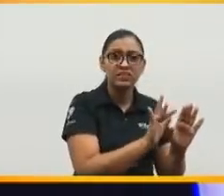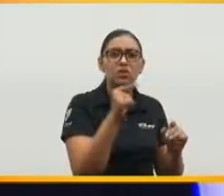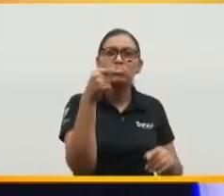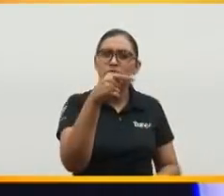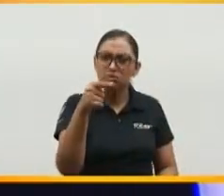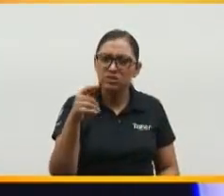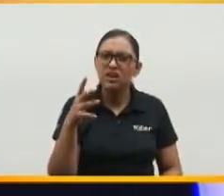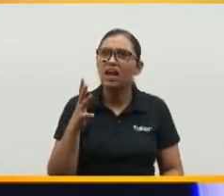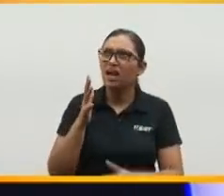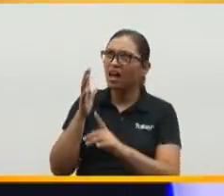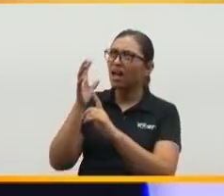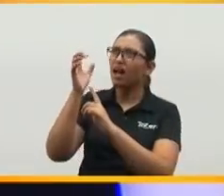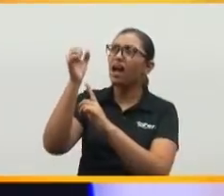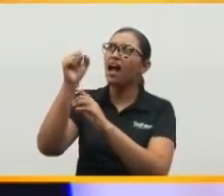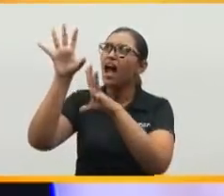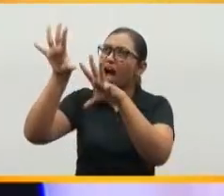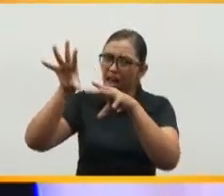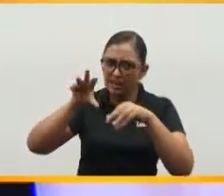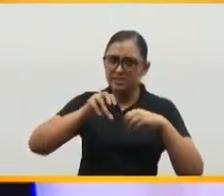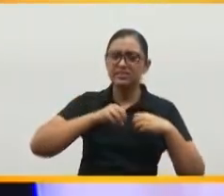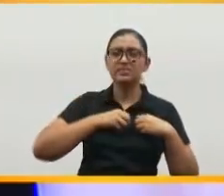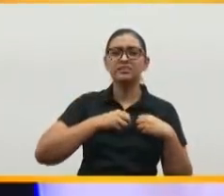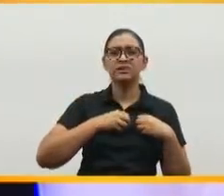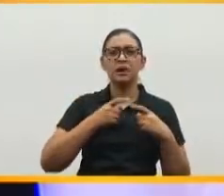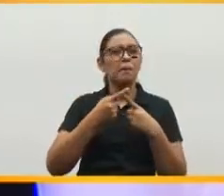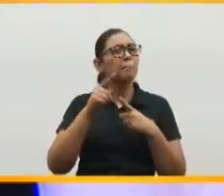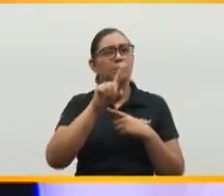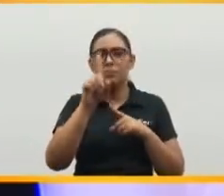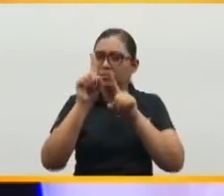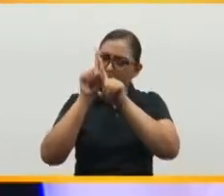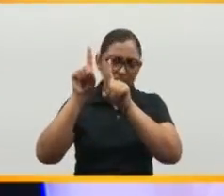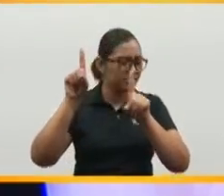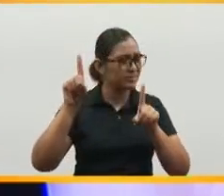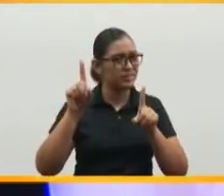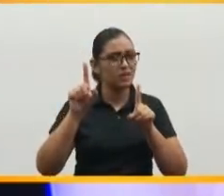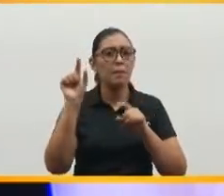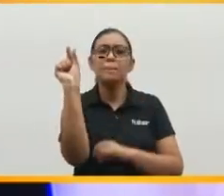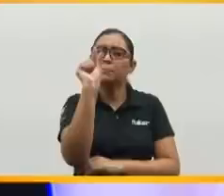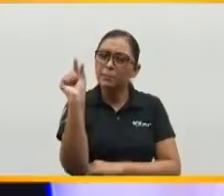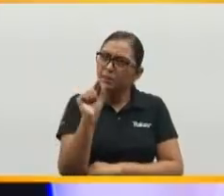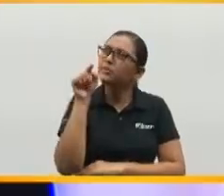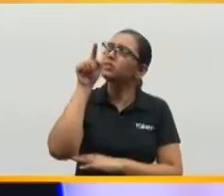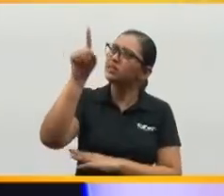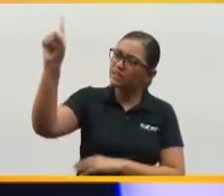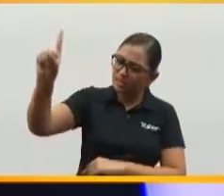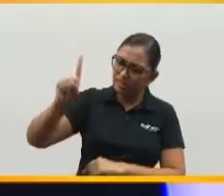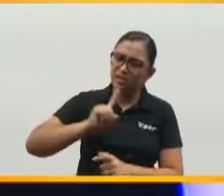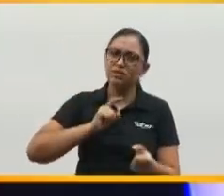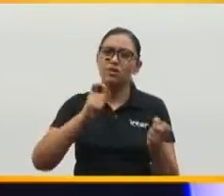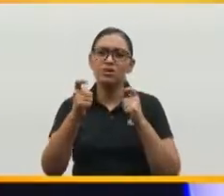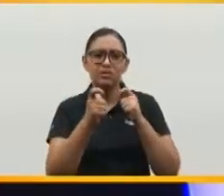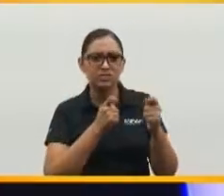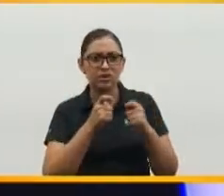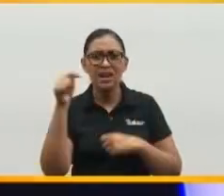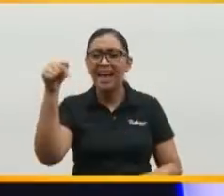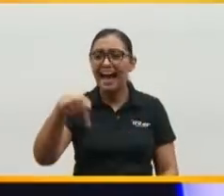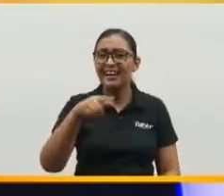para usted, pero no se aleje. Deje que el Señor lo solvente. y sus pensamientos se van a ordenar